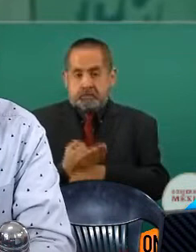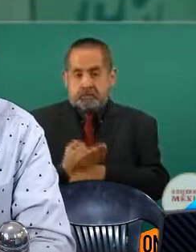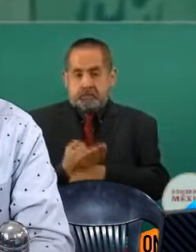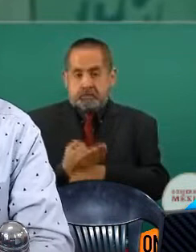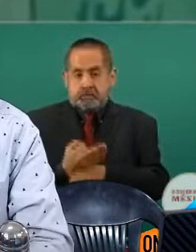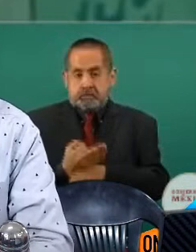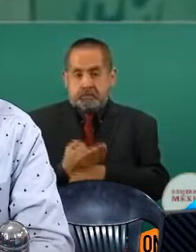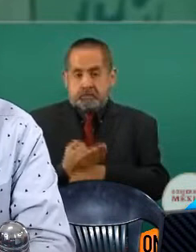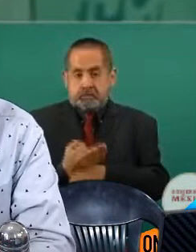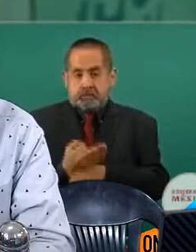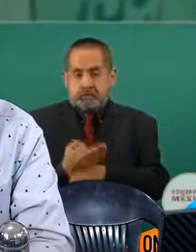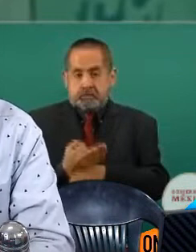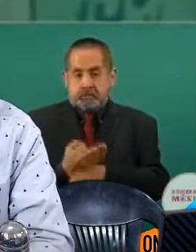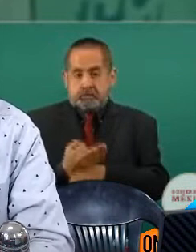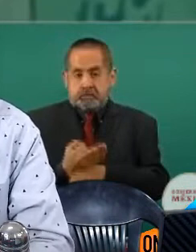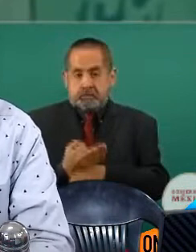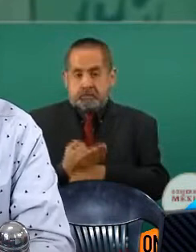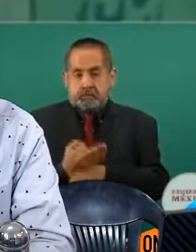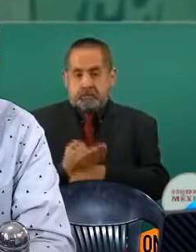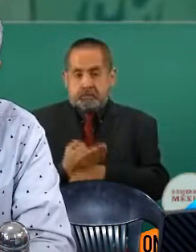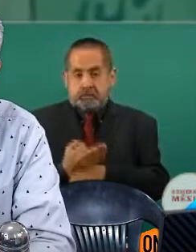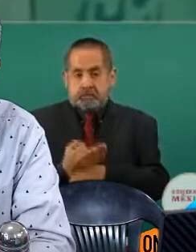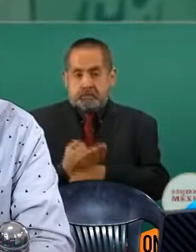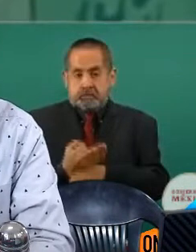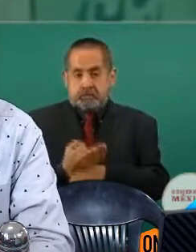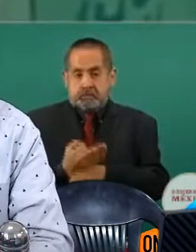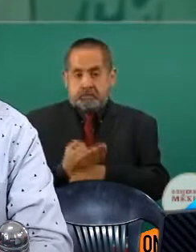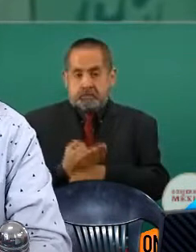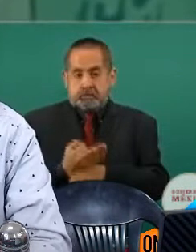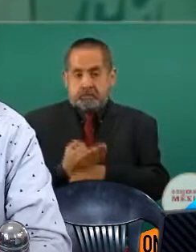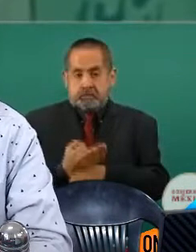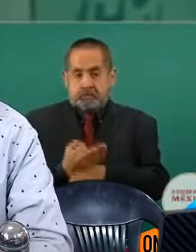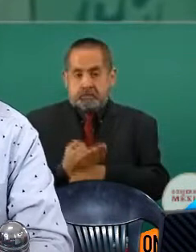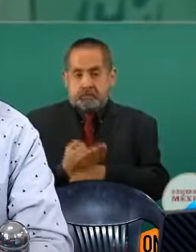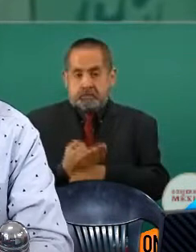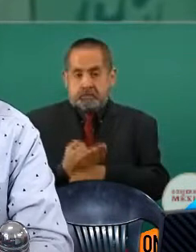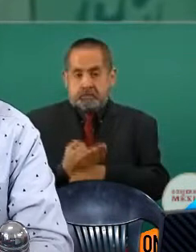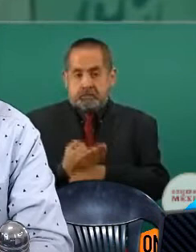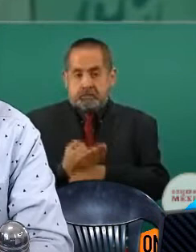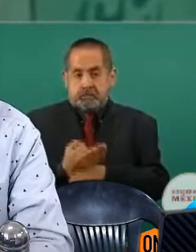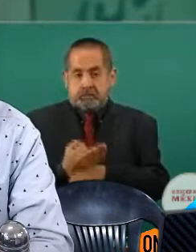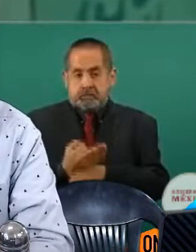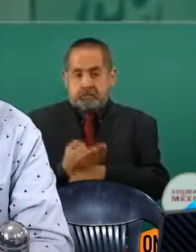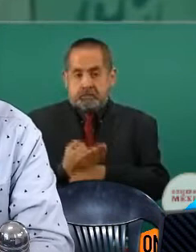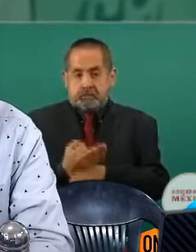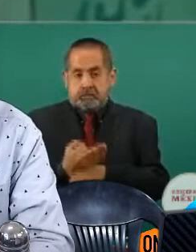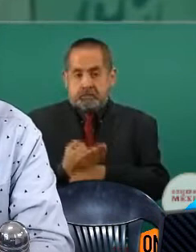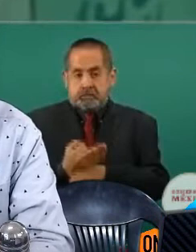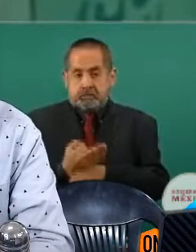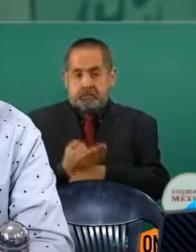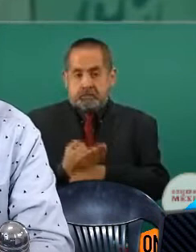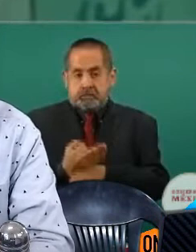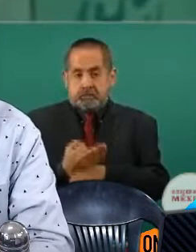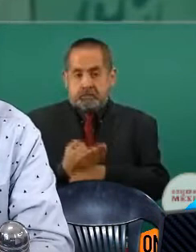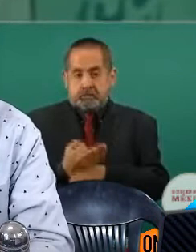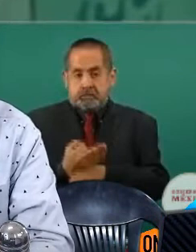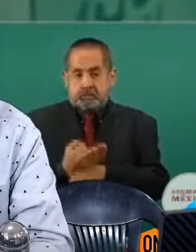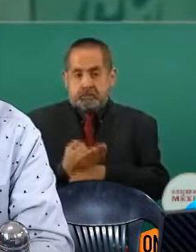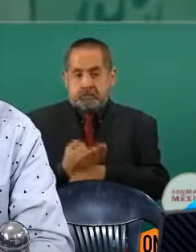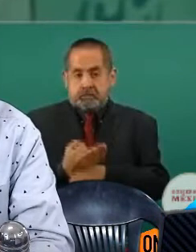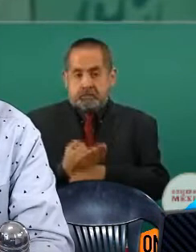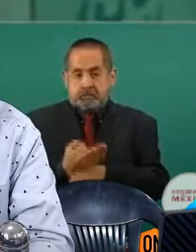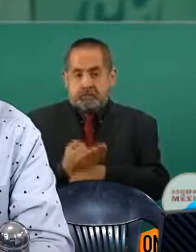vender Comisión, para vender Pemex, para vender las empresas públicas. Fueron más de 270